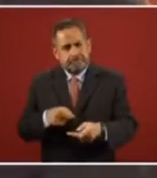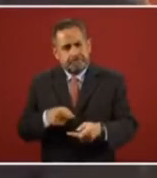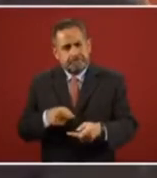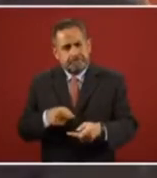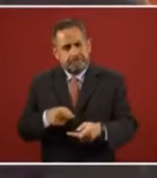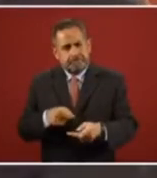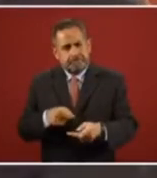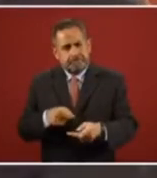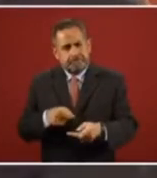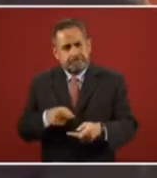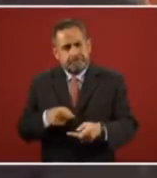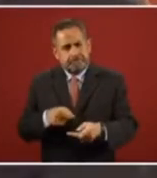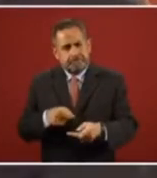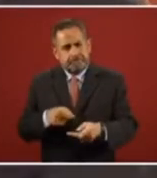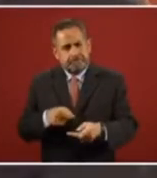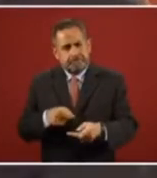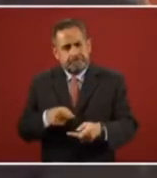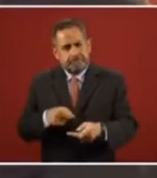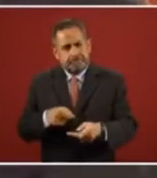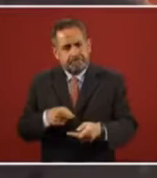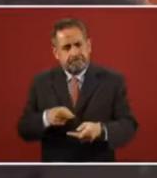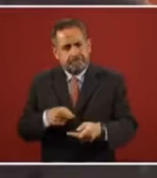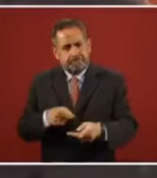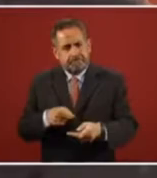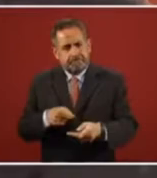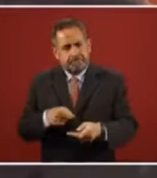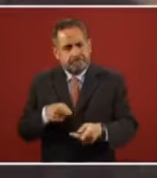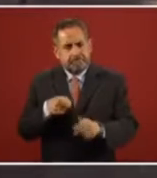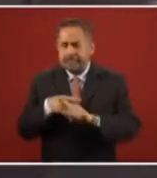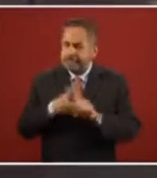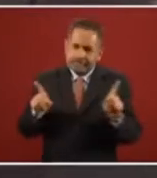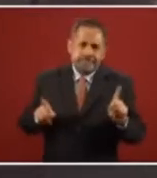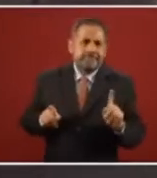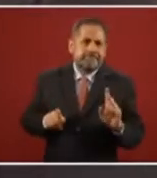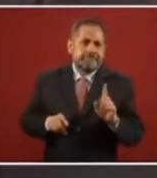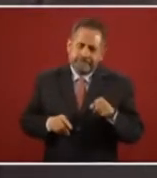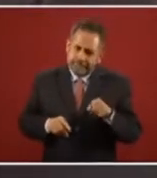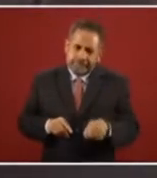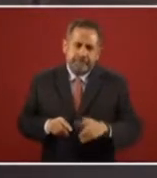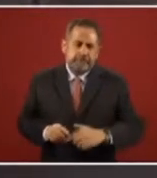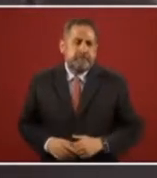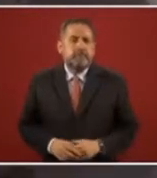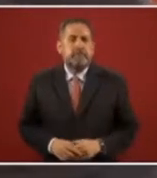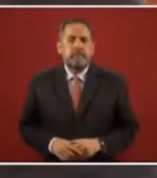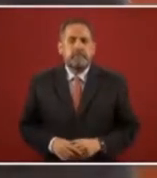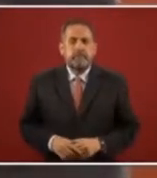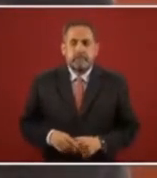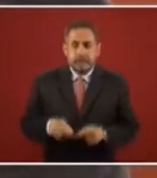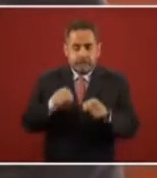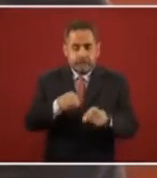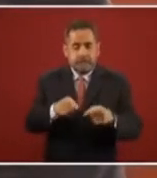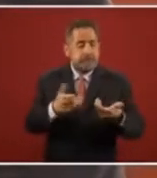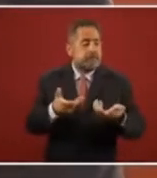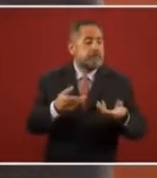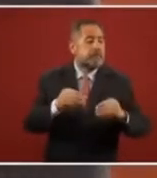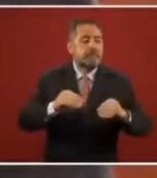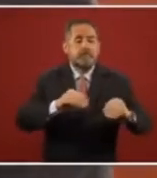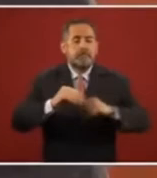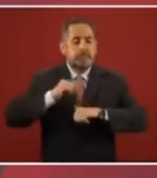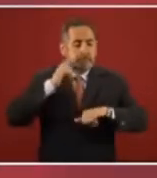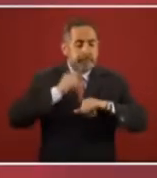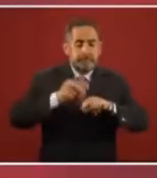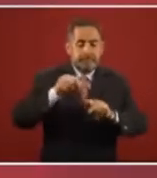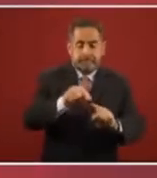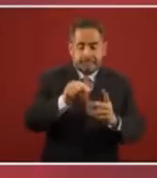institutions en día del team esta tablet servent los que manejan o forman